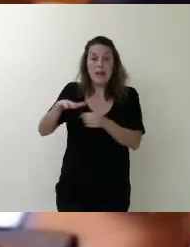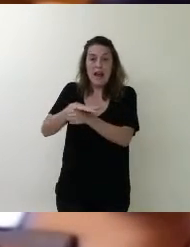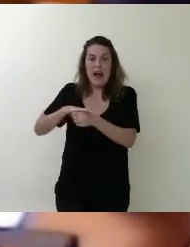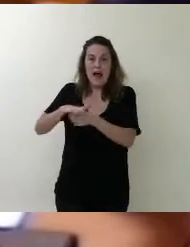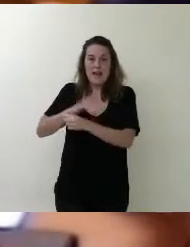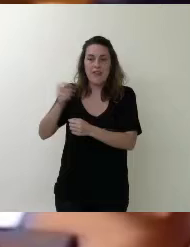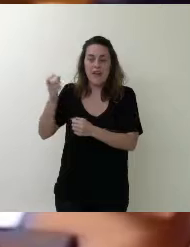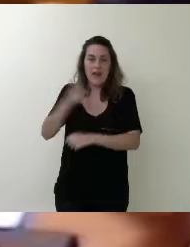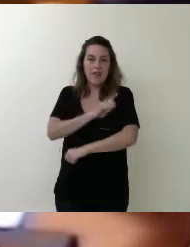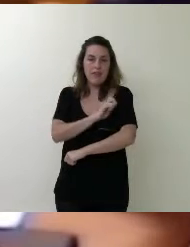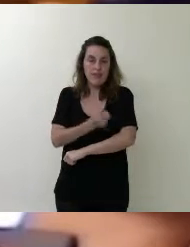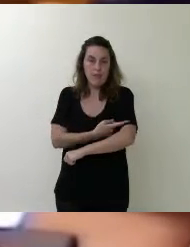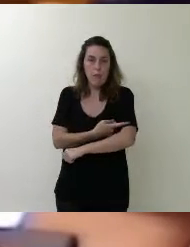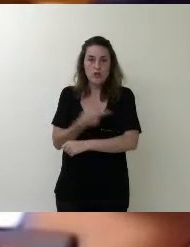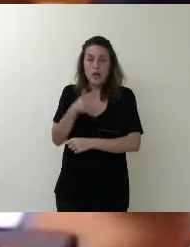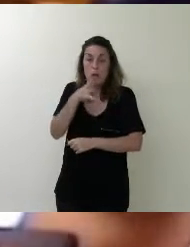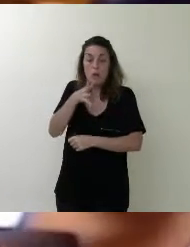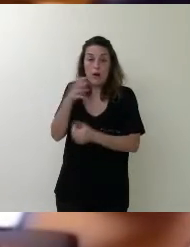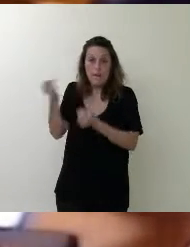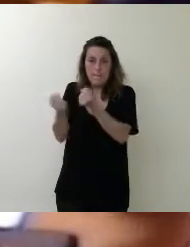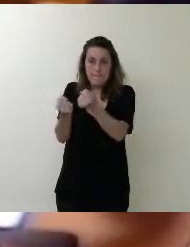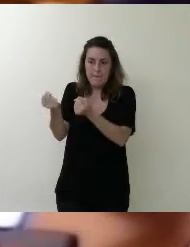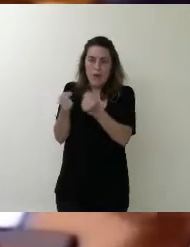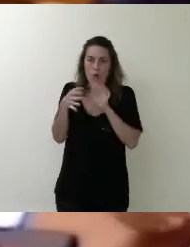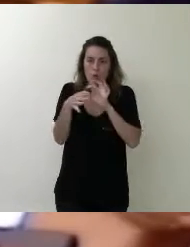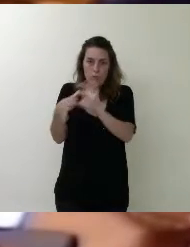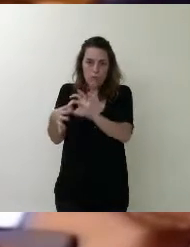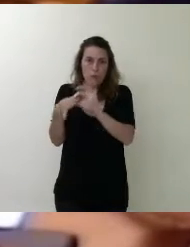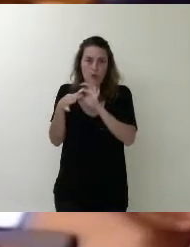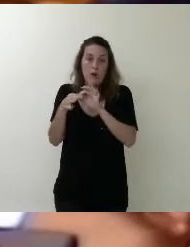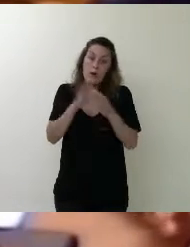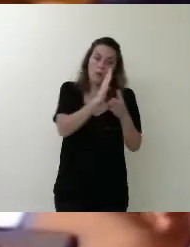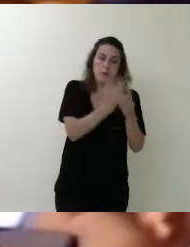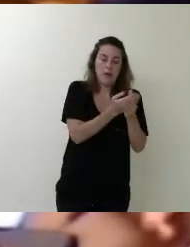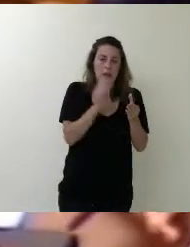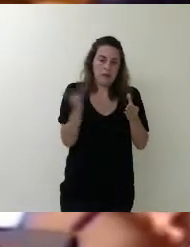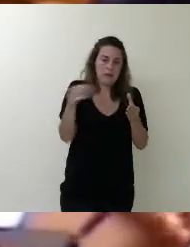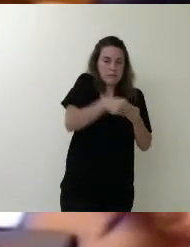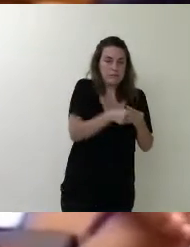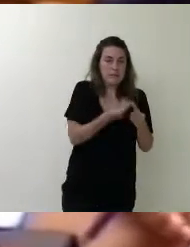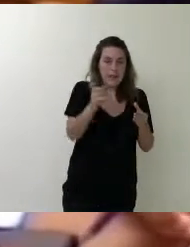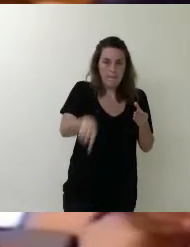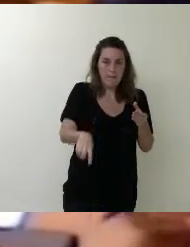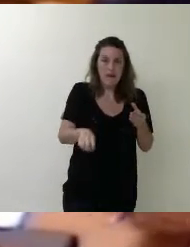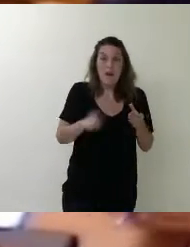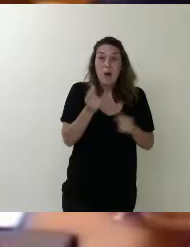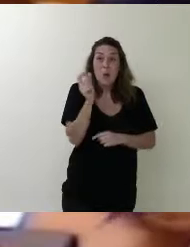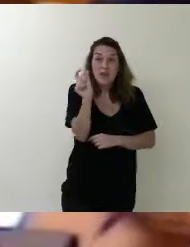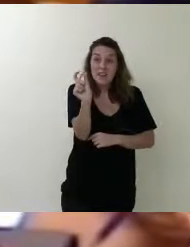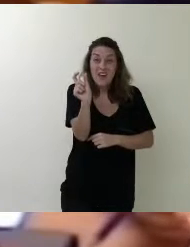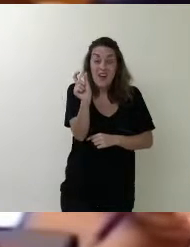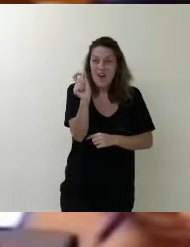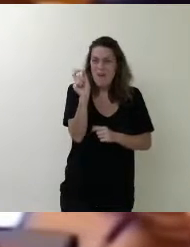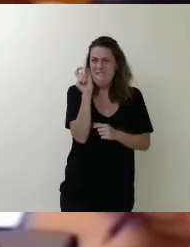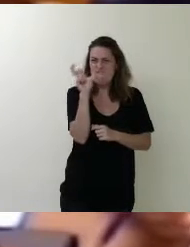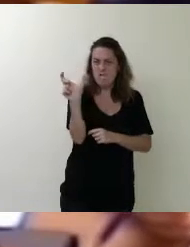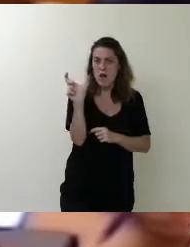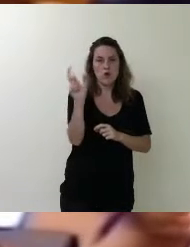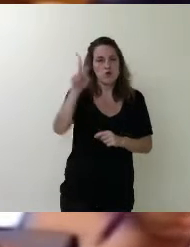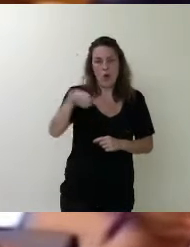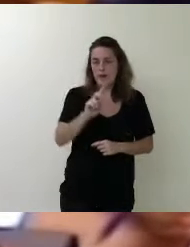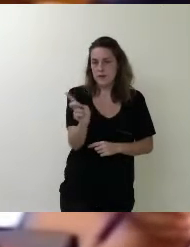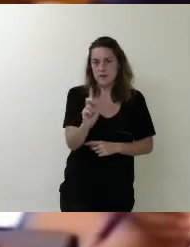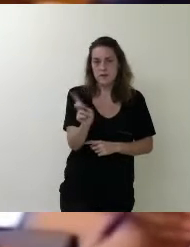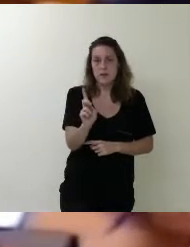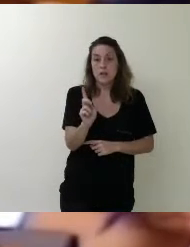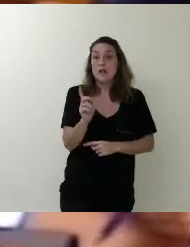vehículo, pues está directamente relacionado con el expediente número 2, que luego veré. Pero por la cuantía y por el montante, y también resaltar